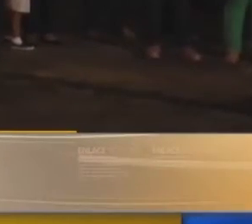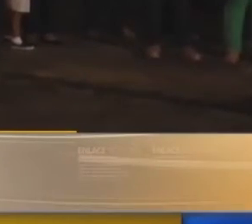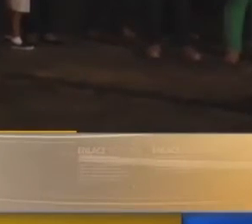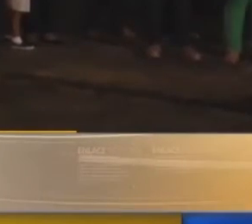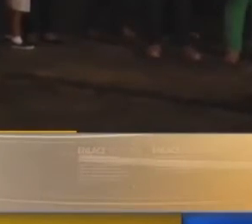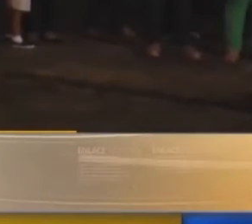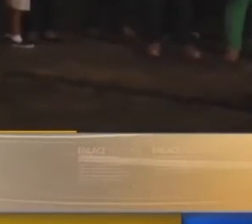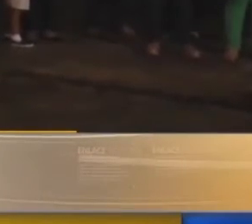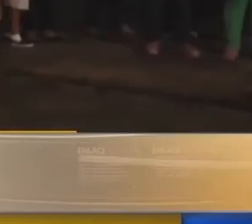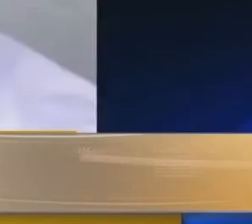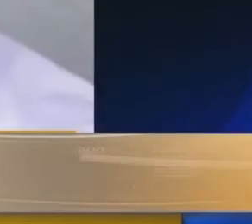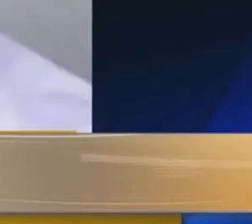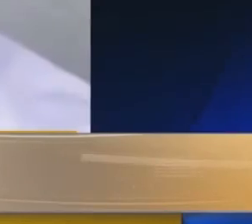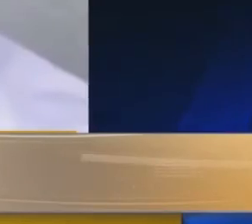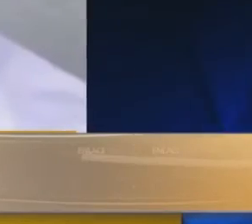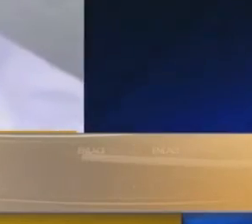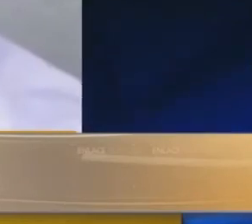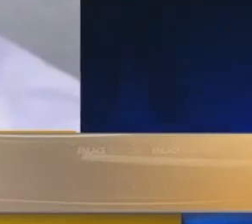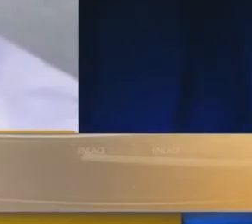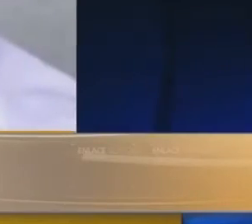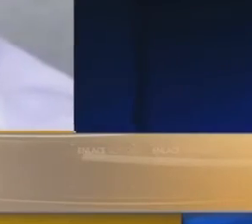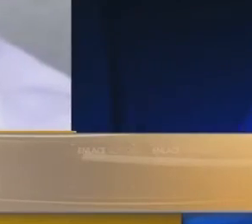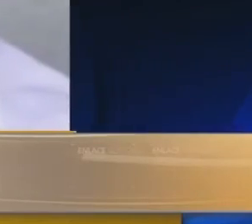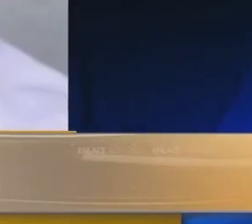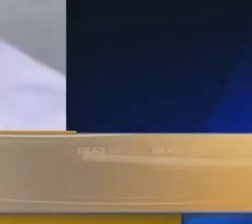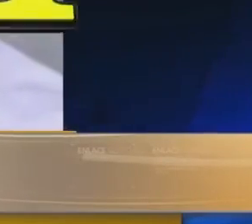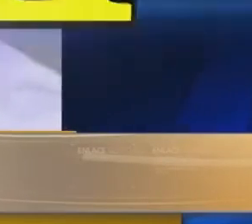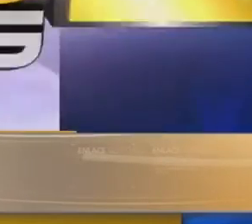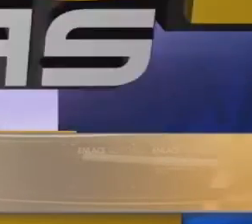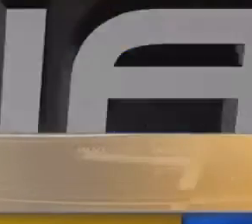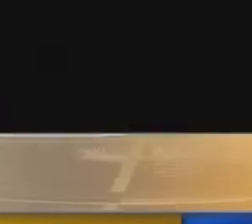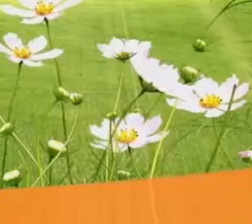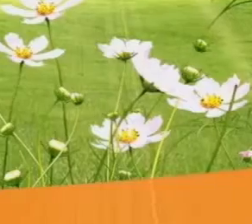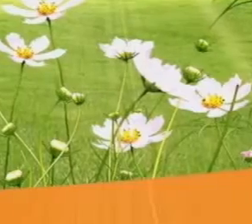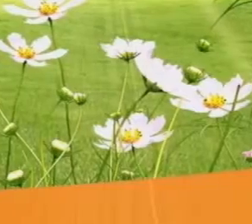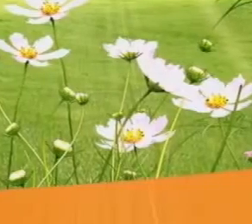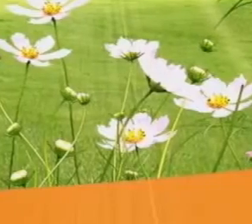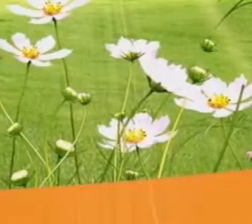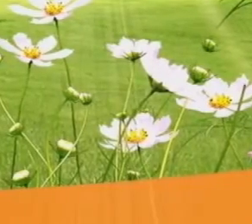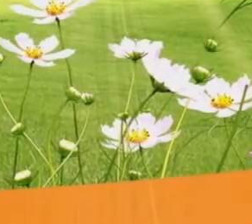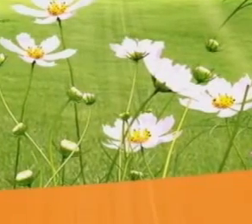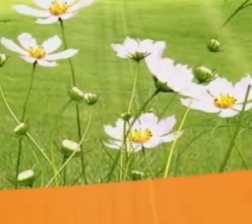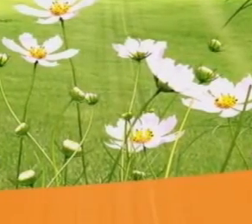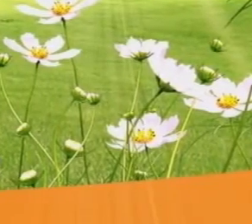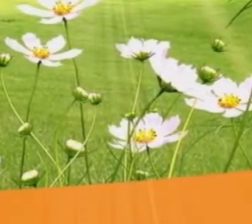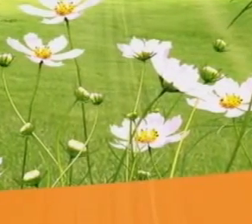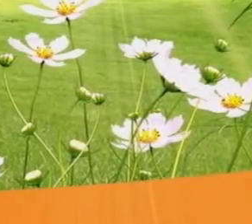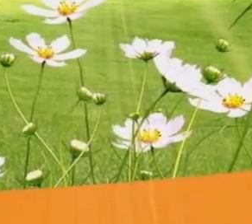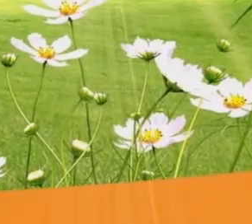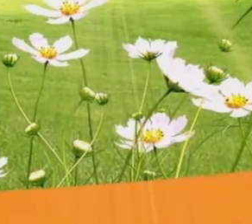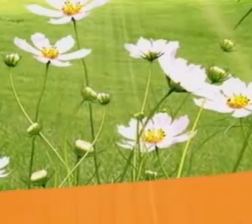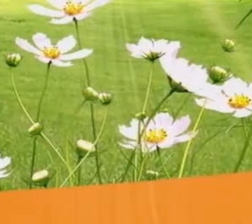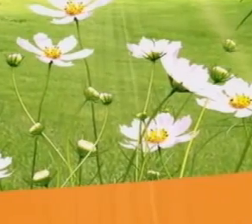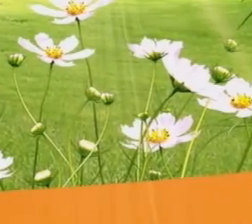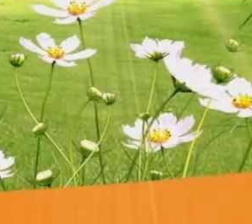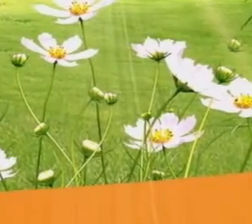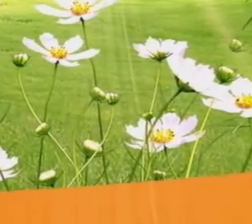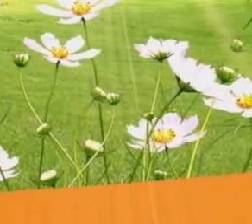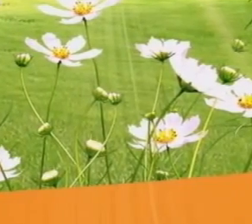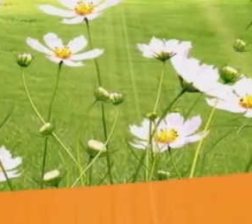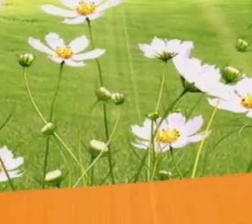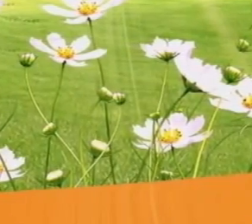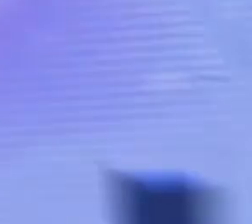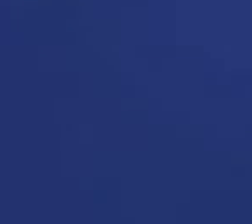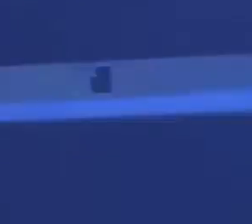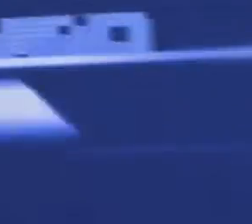González Mebarak. El acto religioso tiene lugar en la parroquia del barrio Versalles. Con el patrocinio de Barzol Ecológico, Barzol Aroma, Delicias, líder